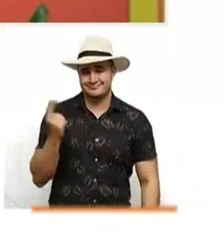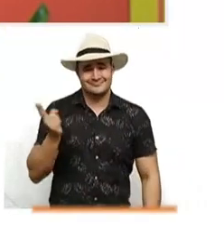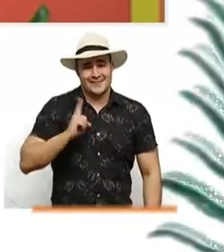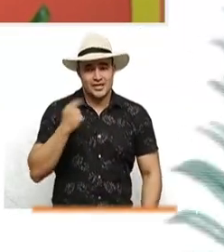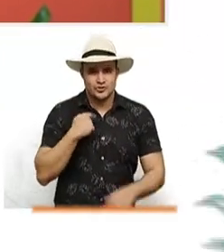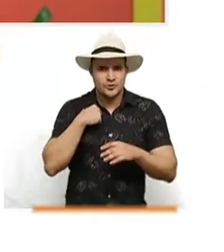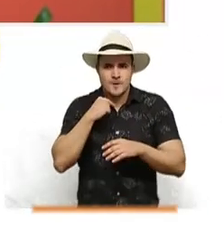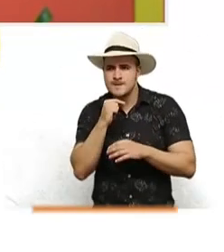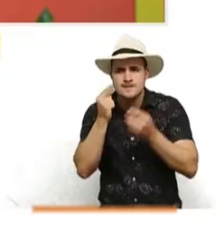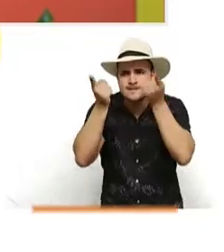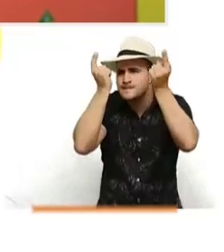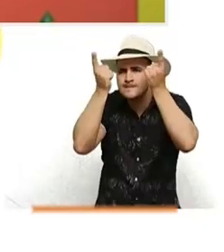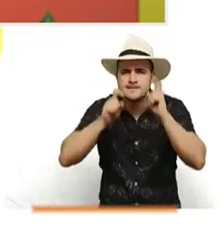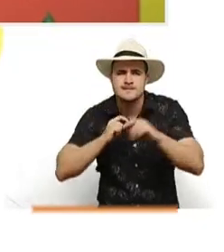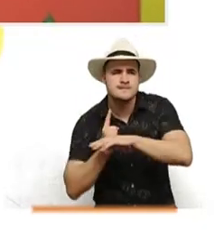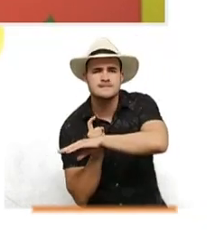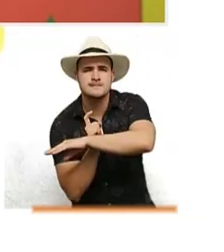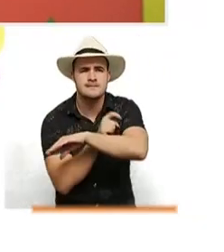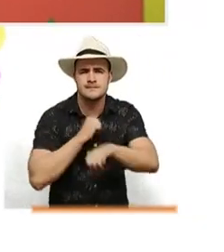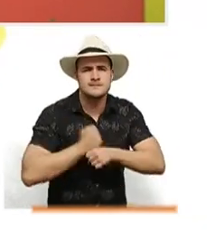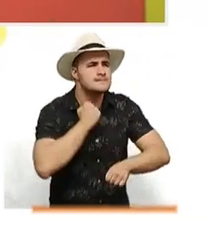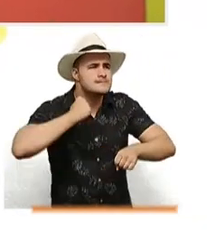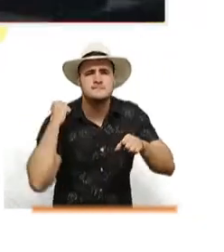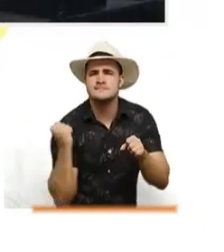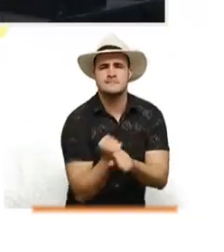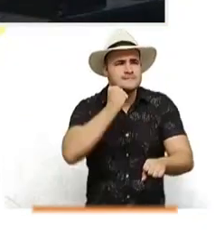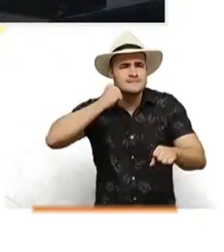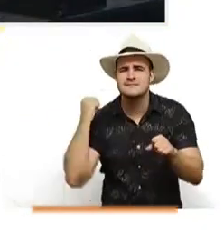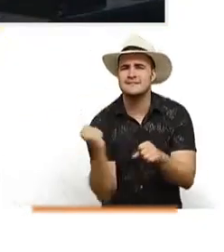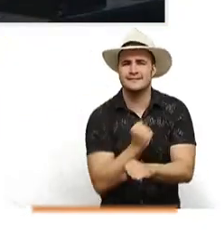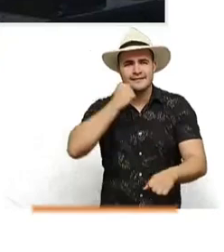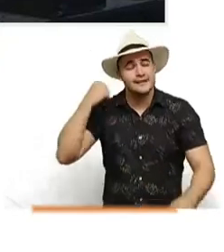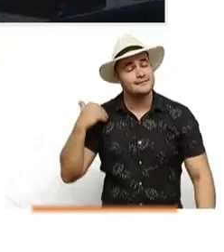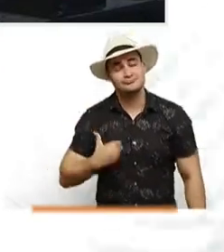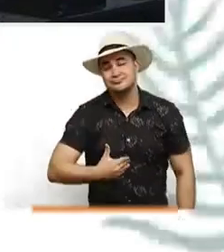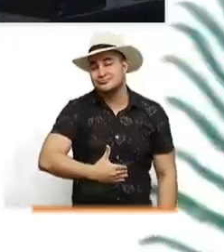la hormiga, siempre trabajo y trabajo.